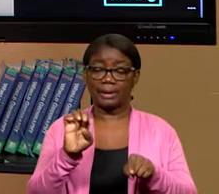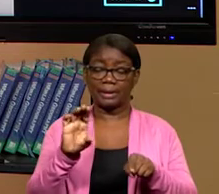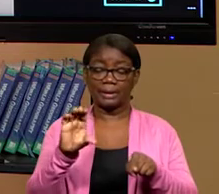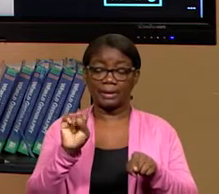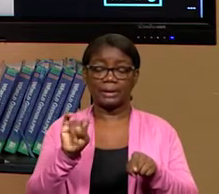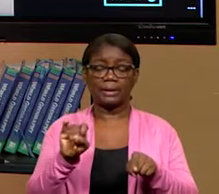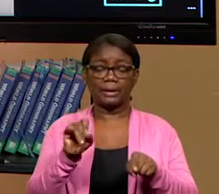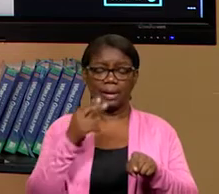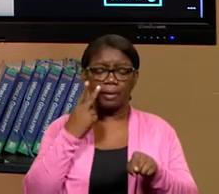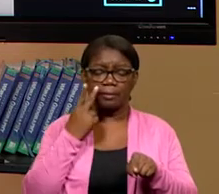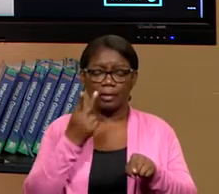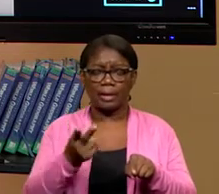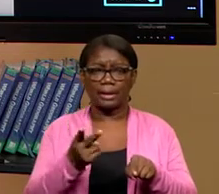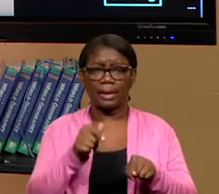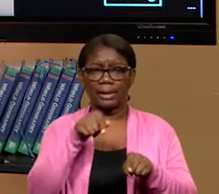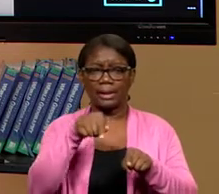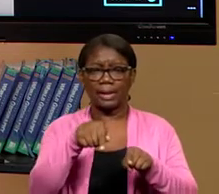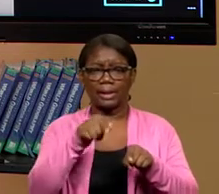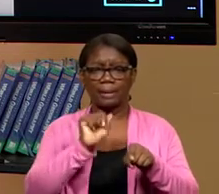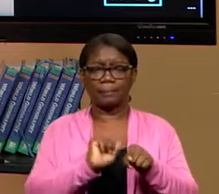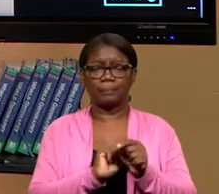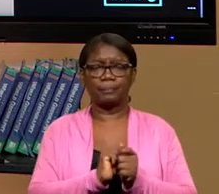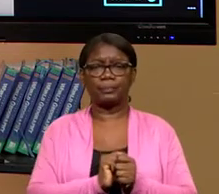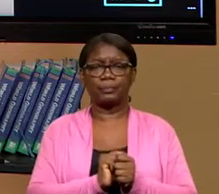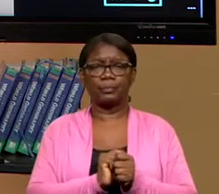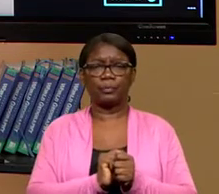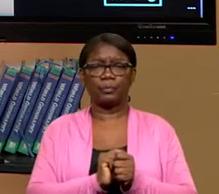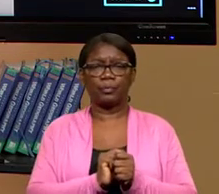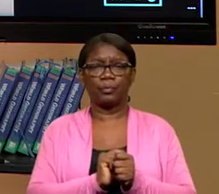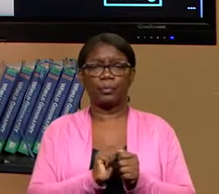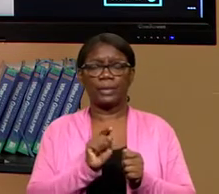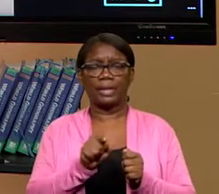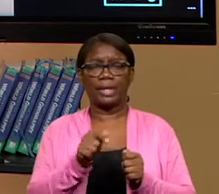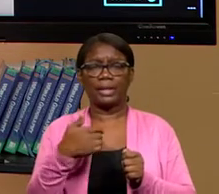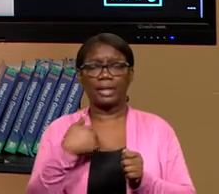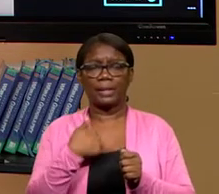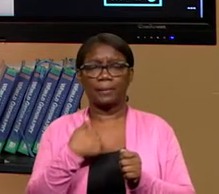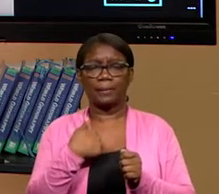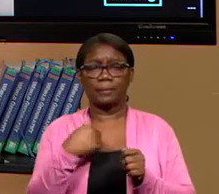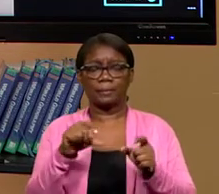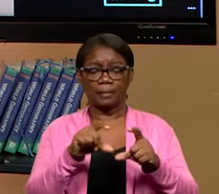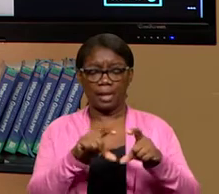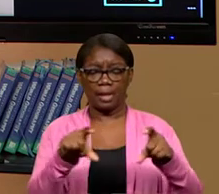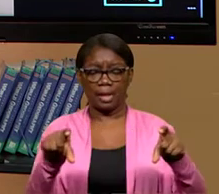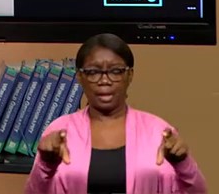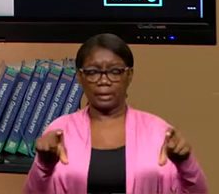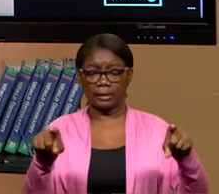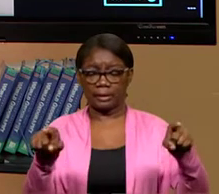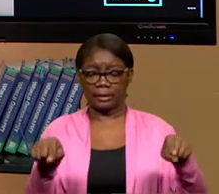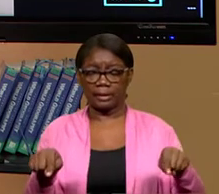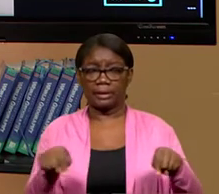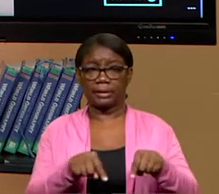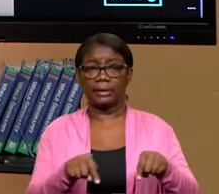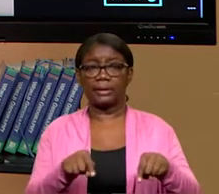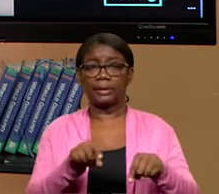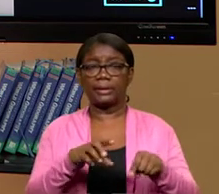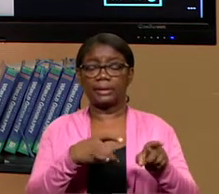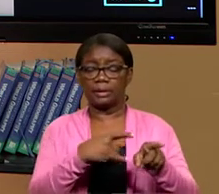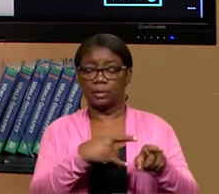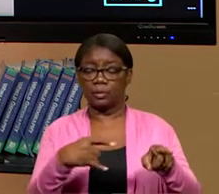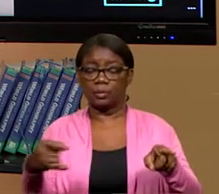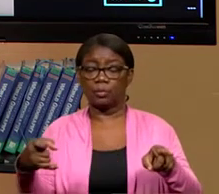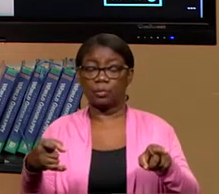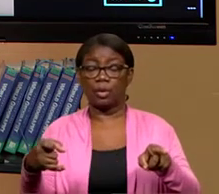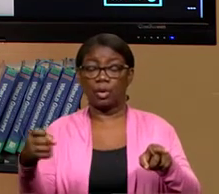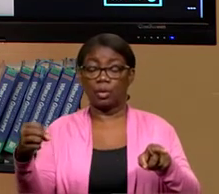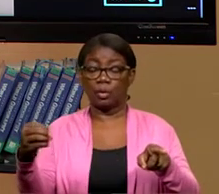de potencia tiene que generar la tensión para la sección retroiluminación que